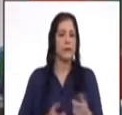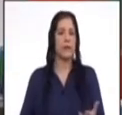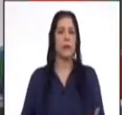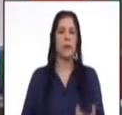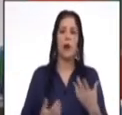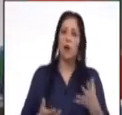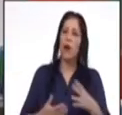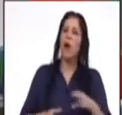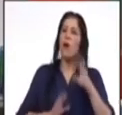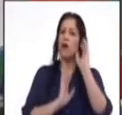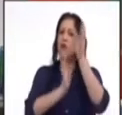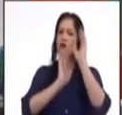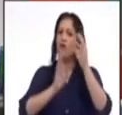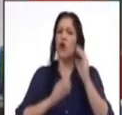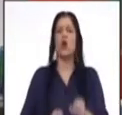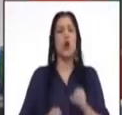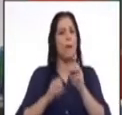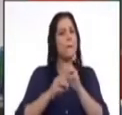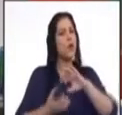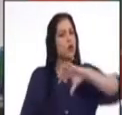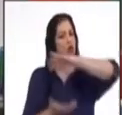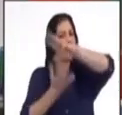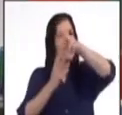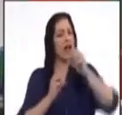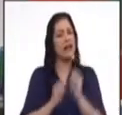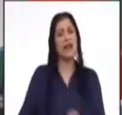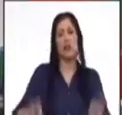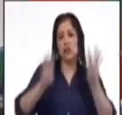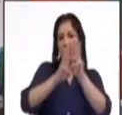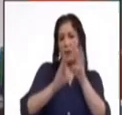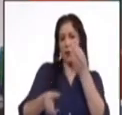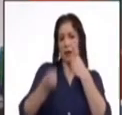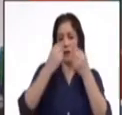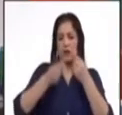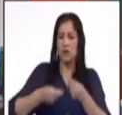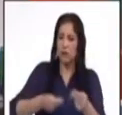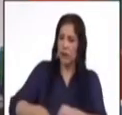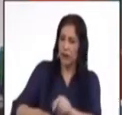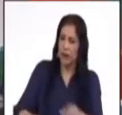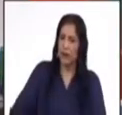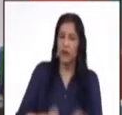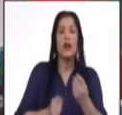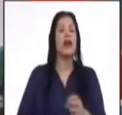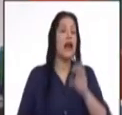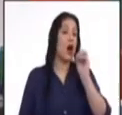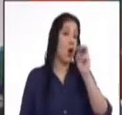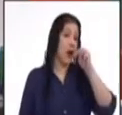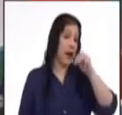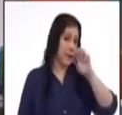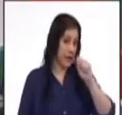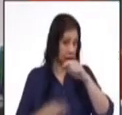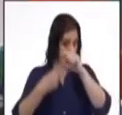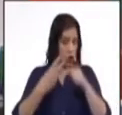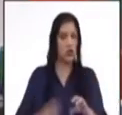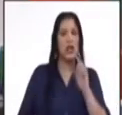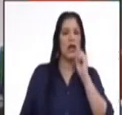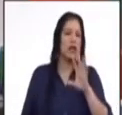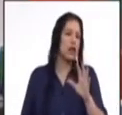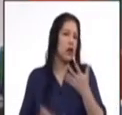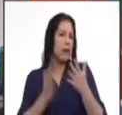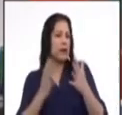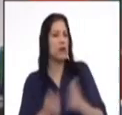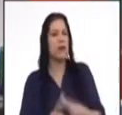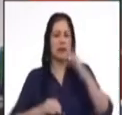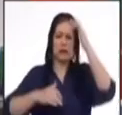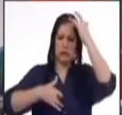El Foro Mundial de la Organización de las Naciones Unidas para la Alimentación y la Agricultura y la Organización Mundial de la Salud estimó que la cantidad de